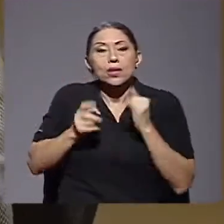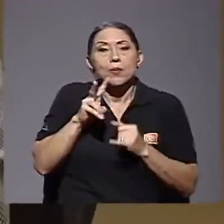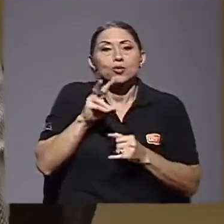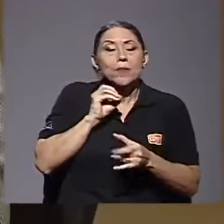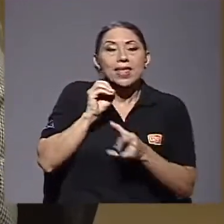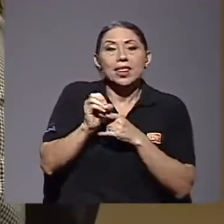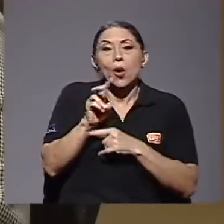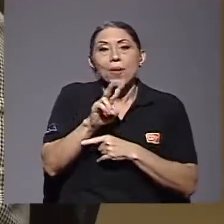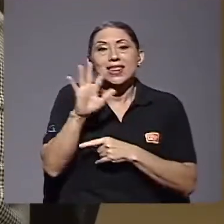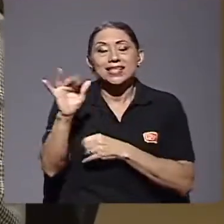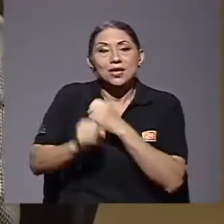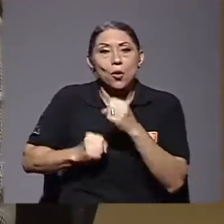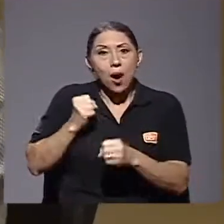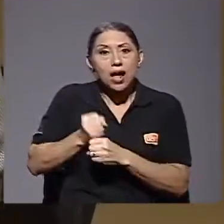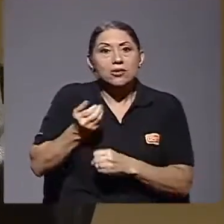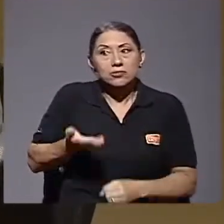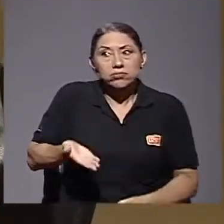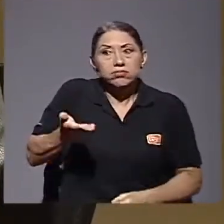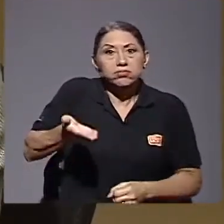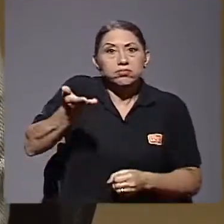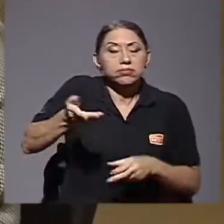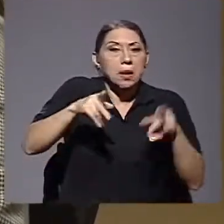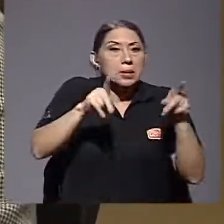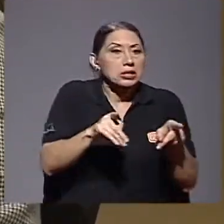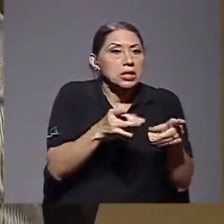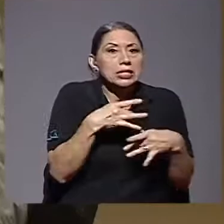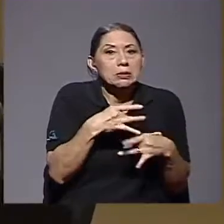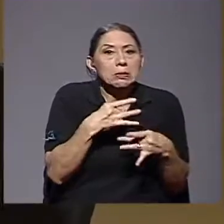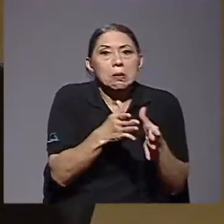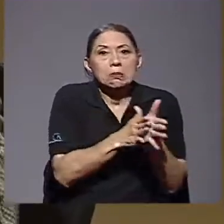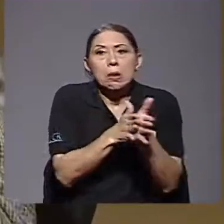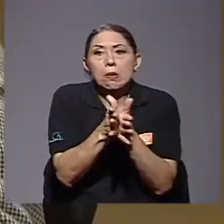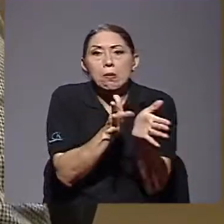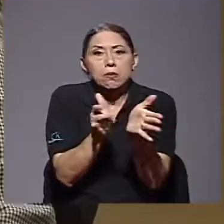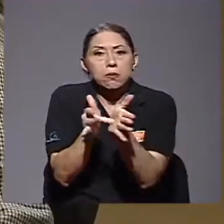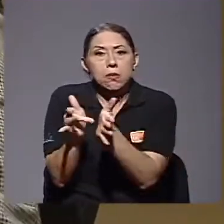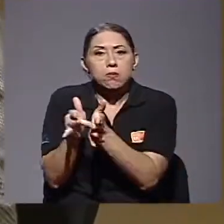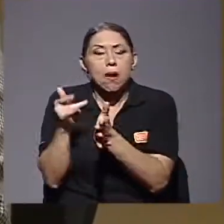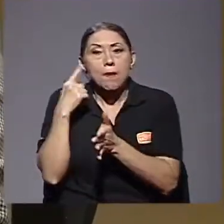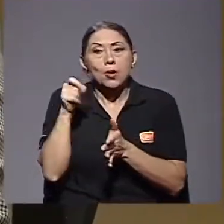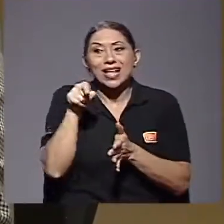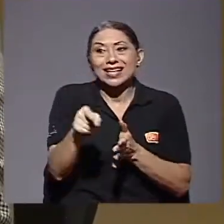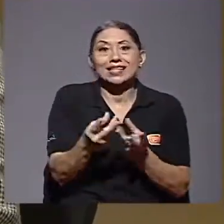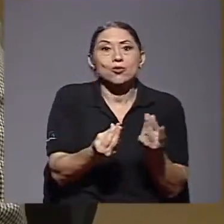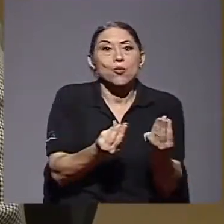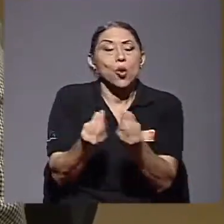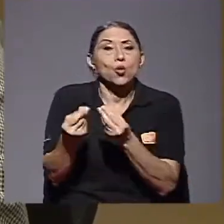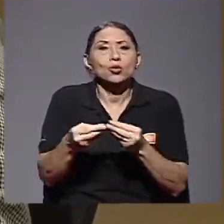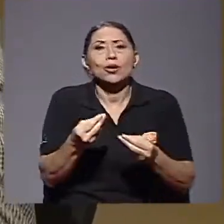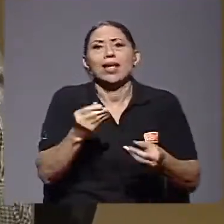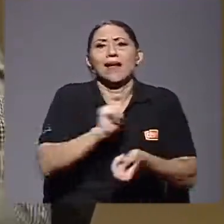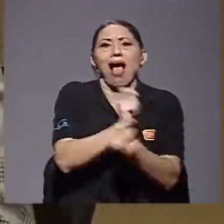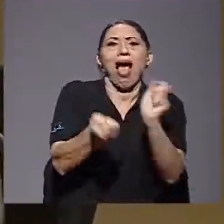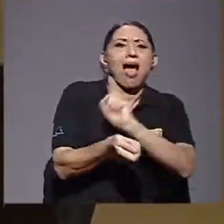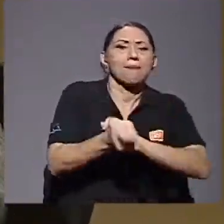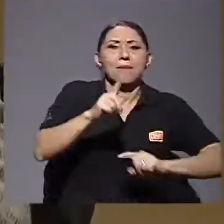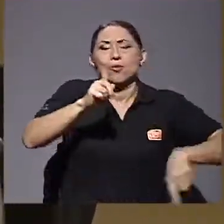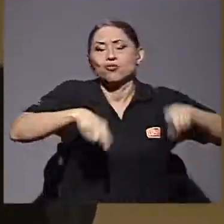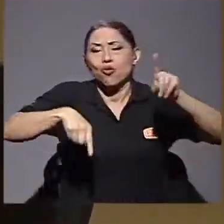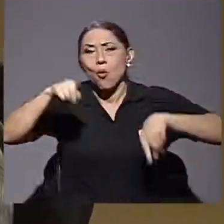ido aumentando especuladores porque es un producto muy volátil,